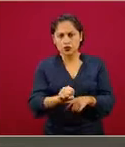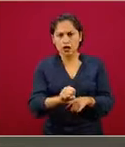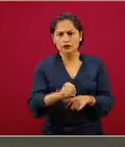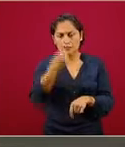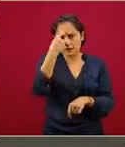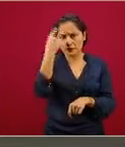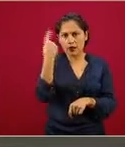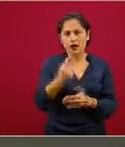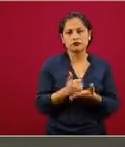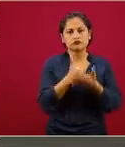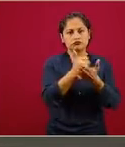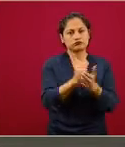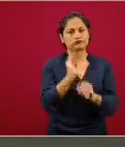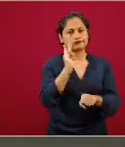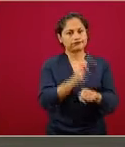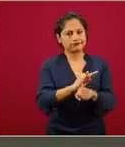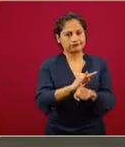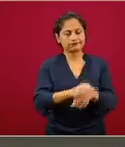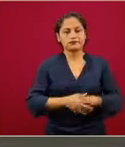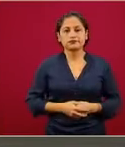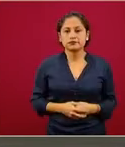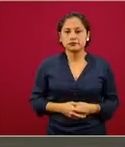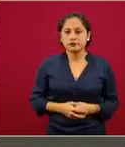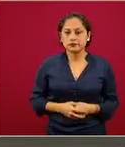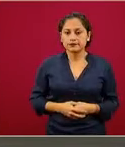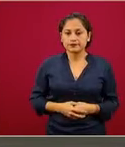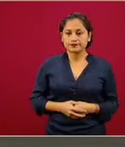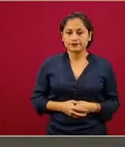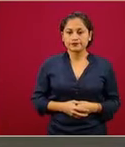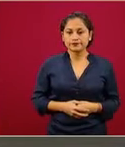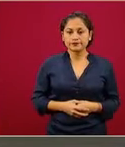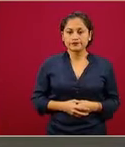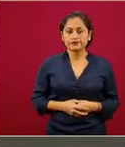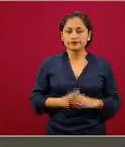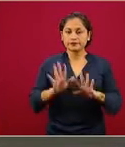esta es la lógica. Últimas dos elementos: